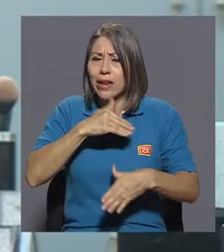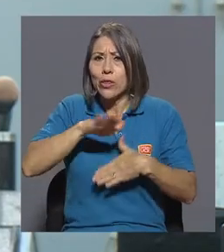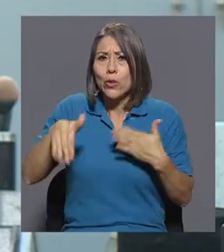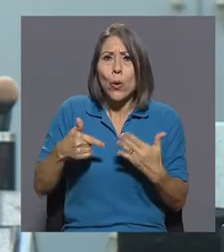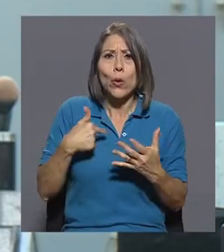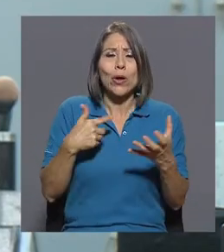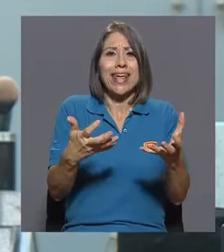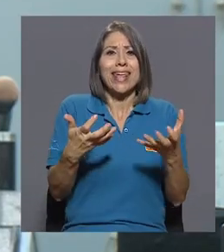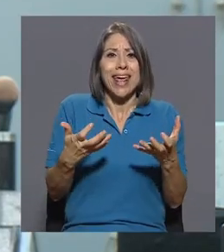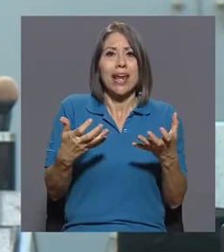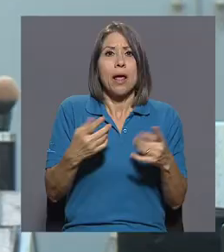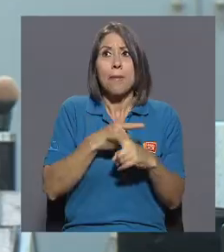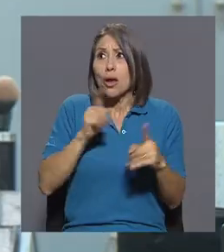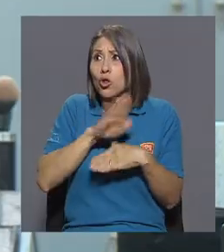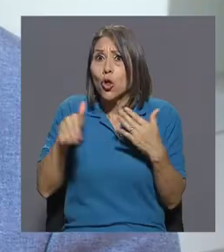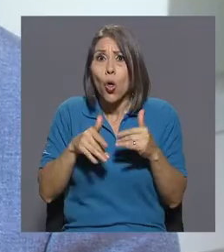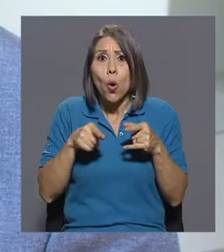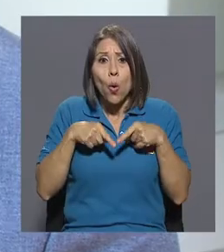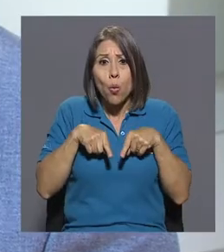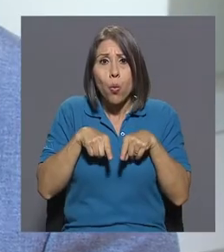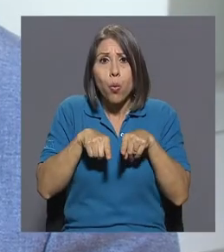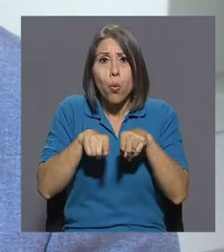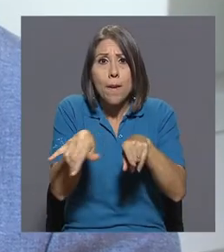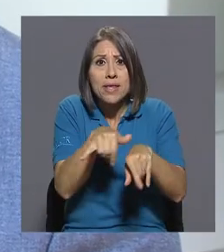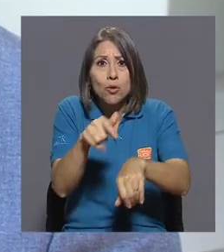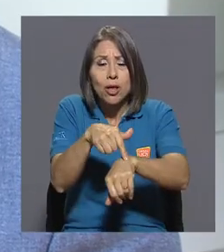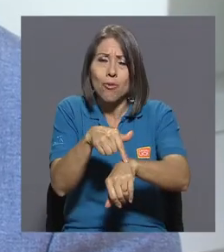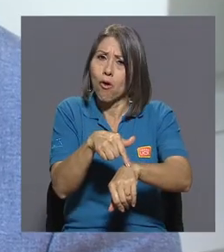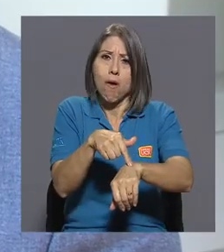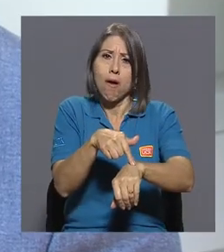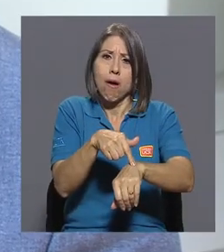tiempo. Entonces yo creo que